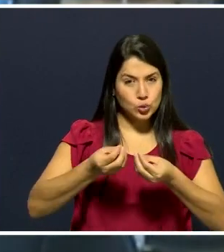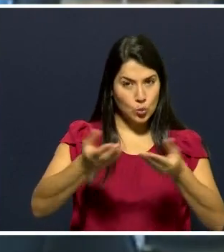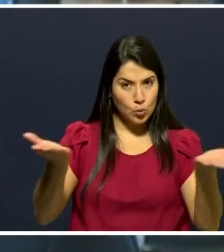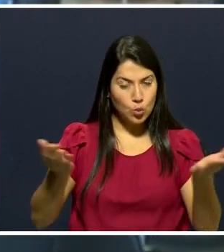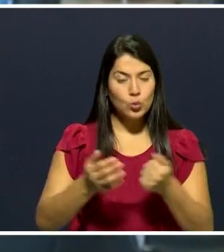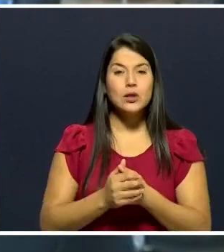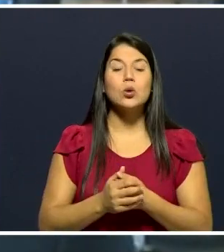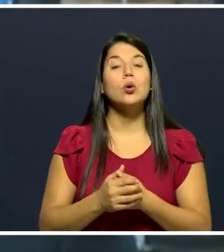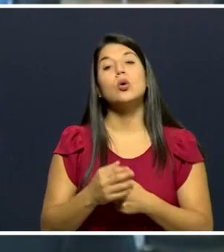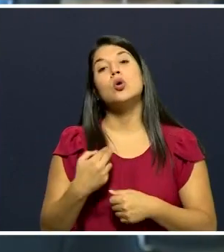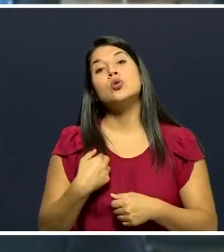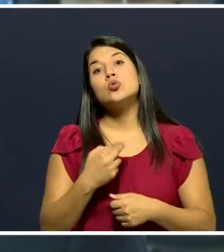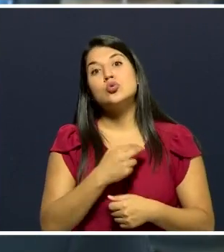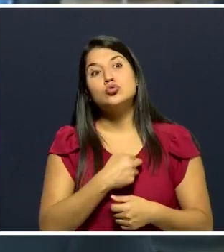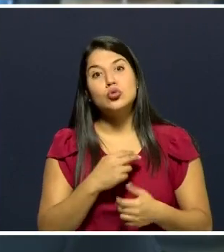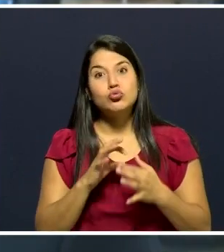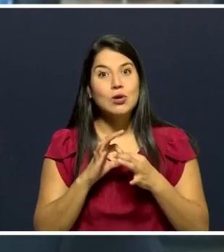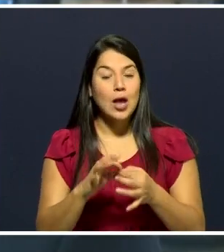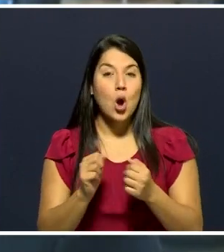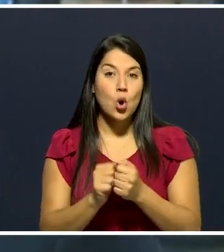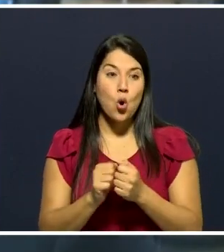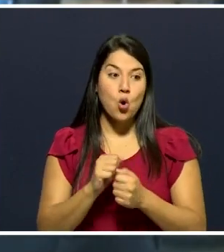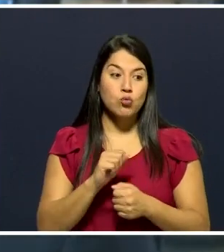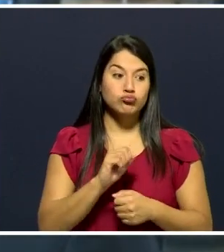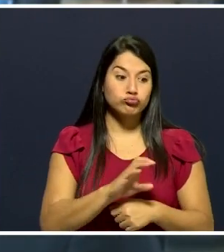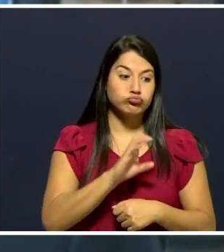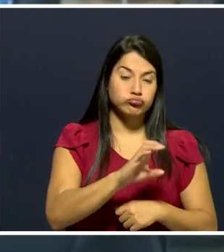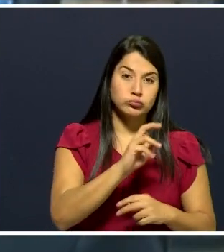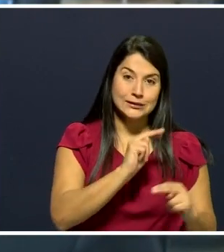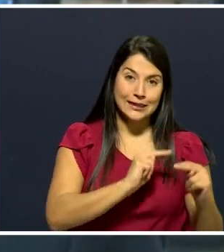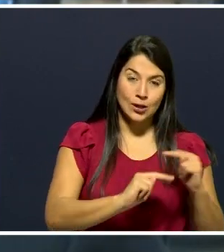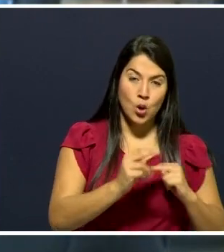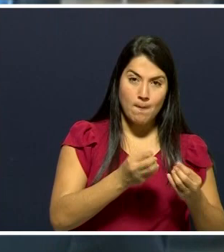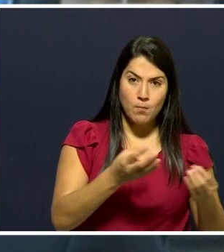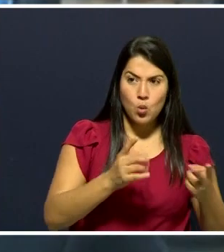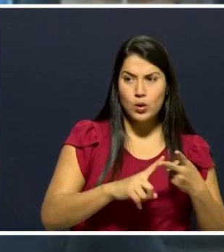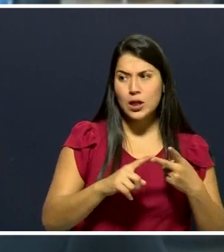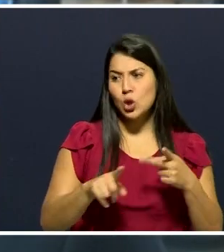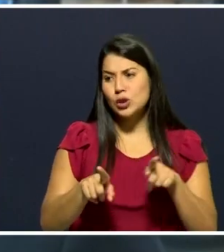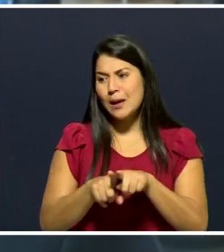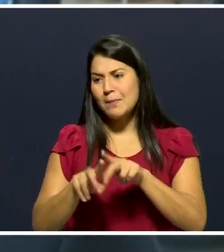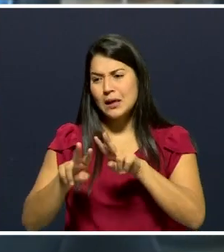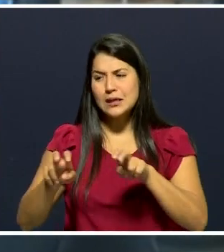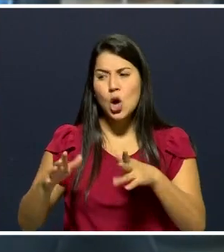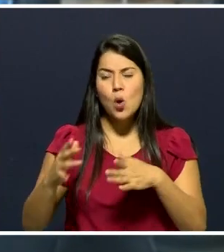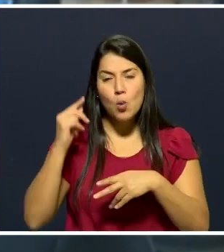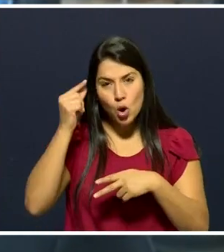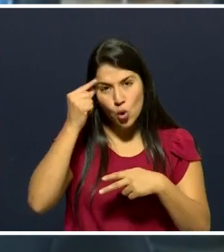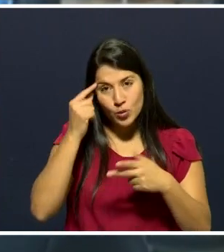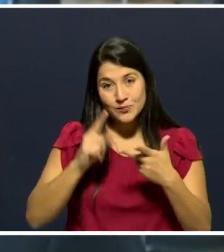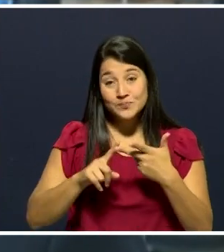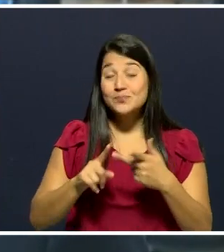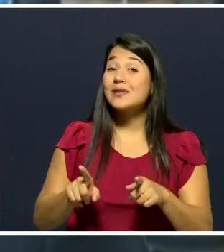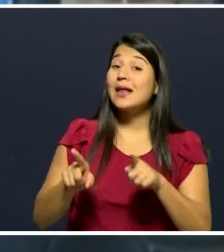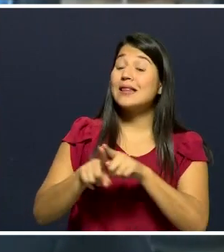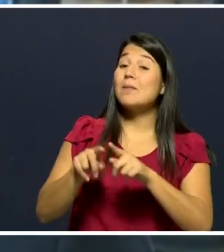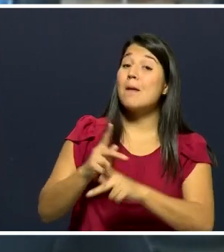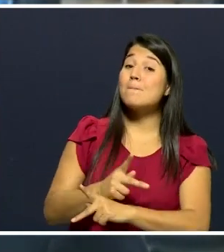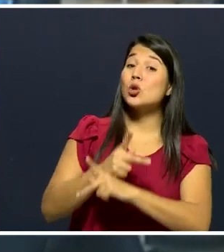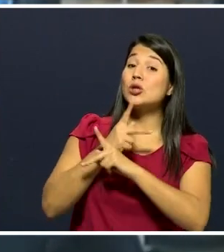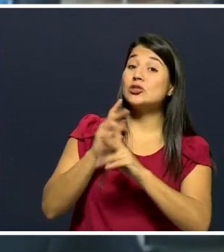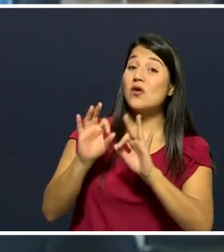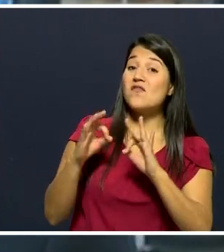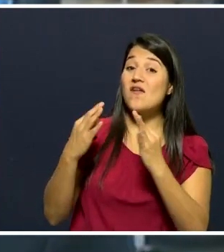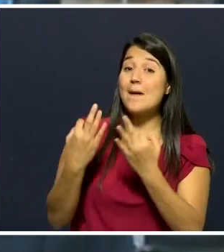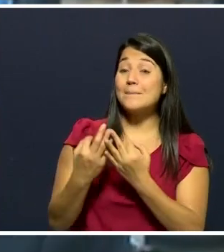nuestra prioridad, uno tiene que ver con inversión pública, otro tiene que ver con el diseño del Estado y uno muy importante tiene que ver con la protección de las familias y las